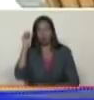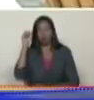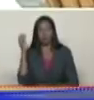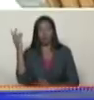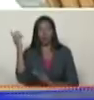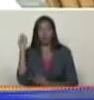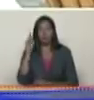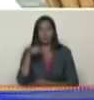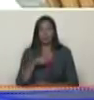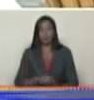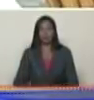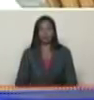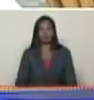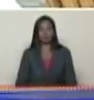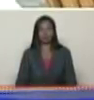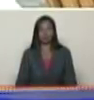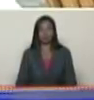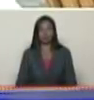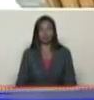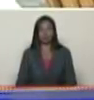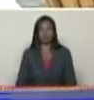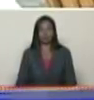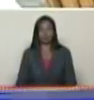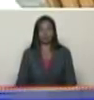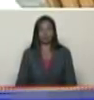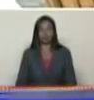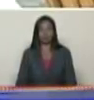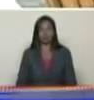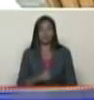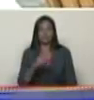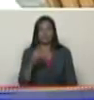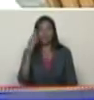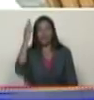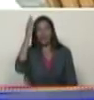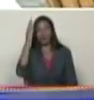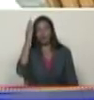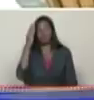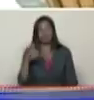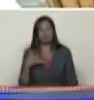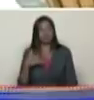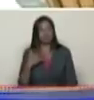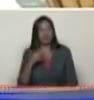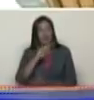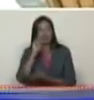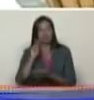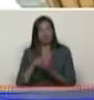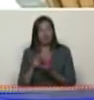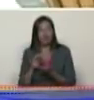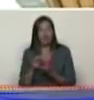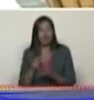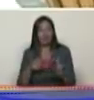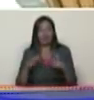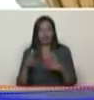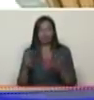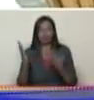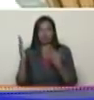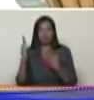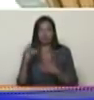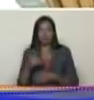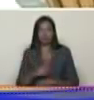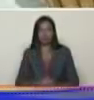también para la conciencia, la sensibilidad nacional. ¿Estamos listos? Adelante,